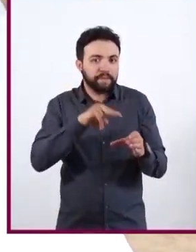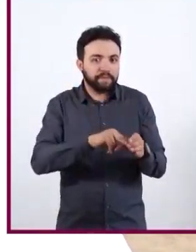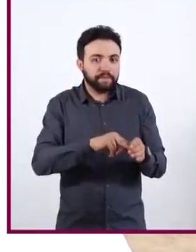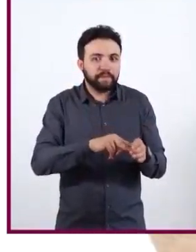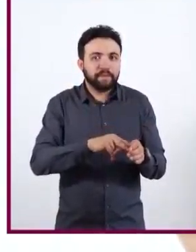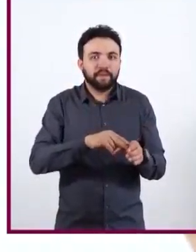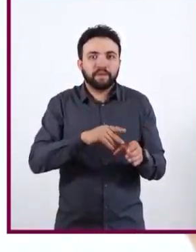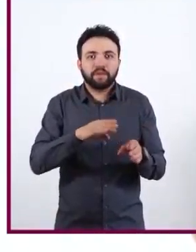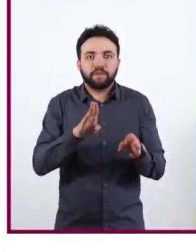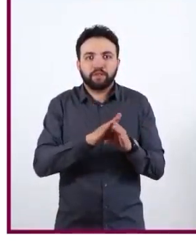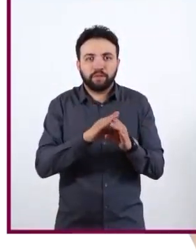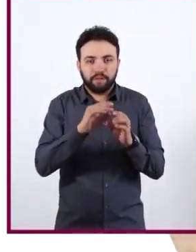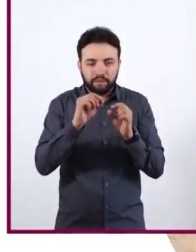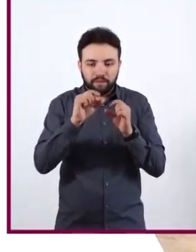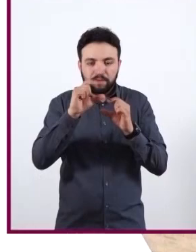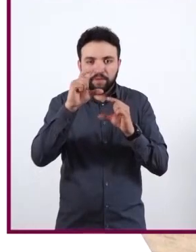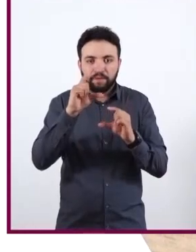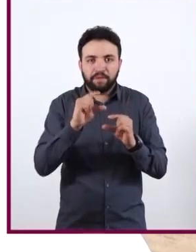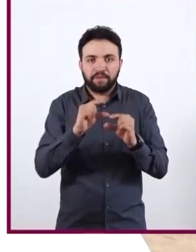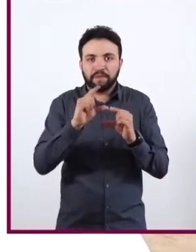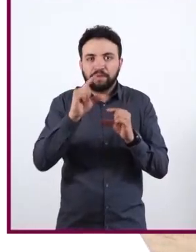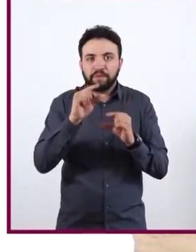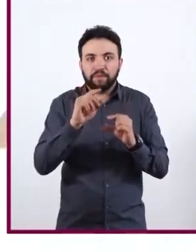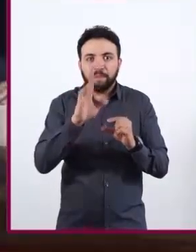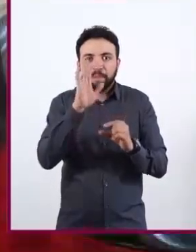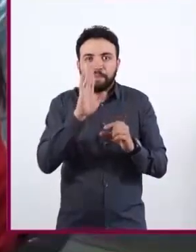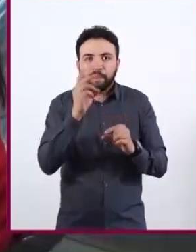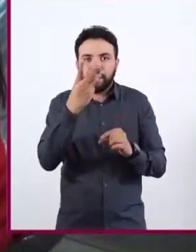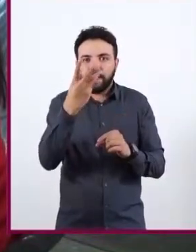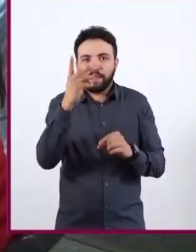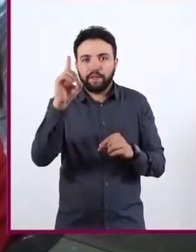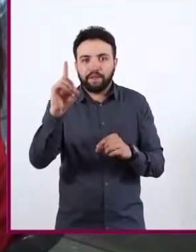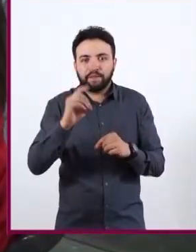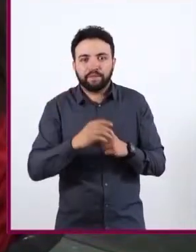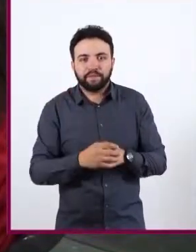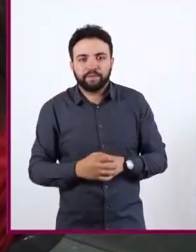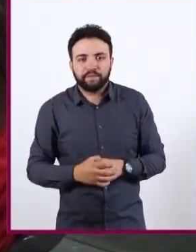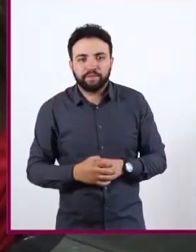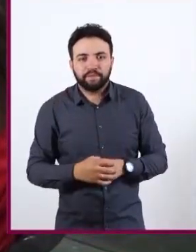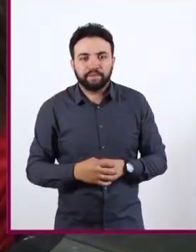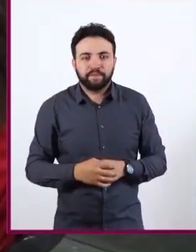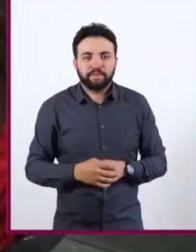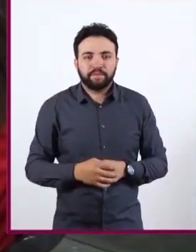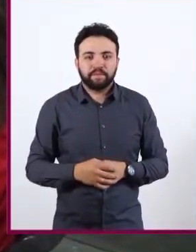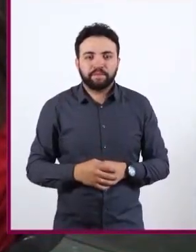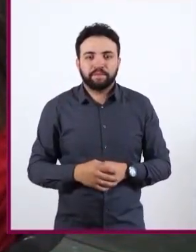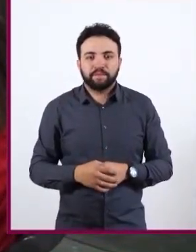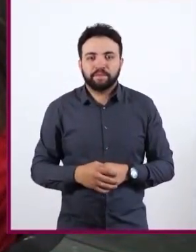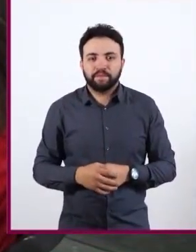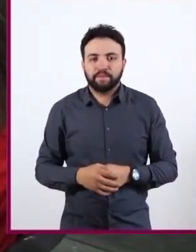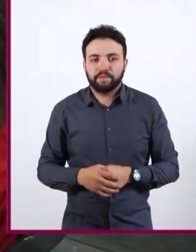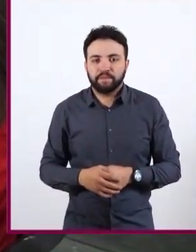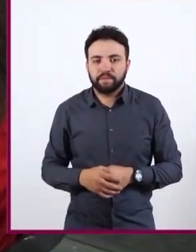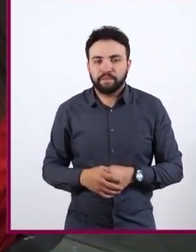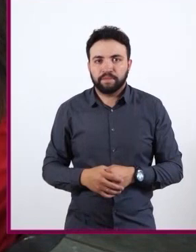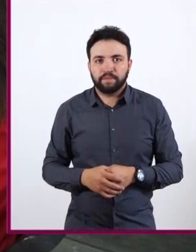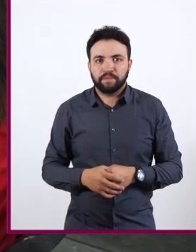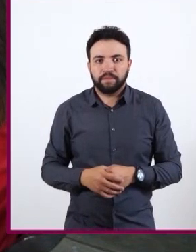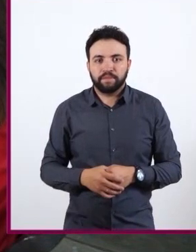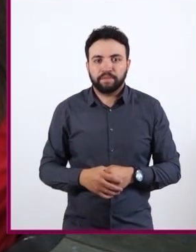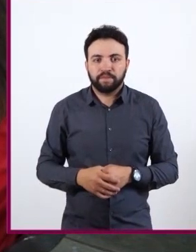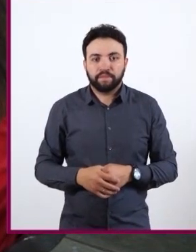se puede intuir perfectamente el volumen. Este es para ti. Gracias. Este es para ti.